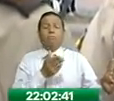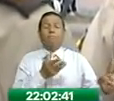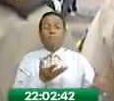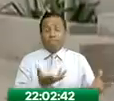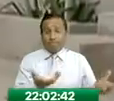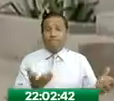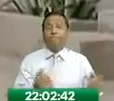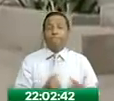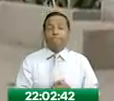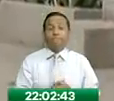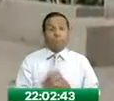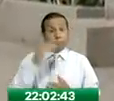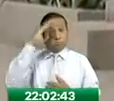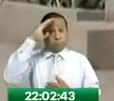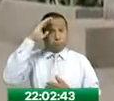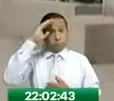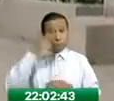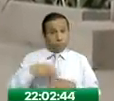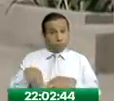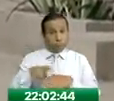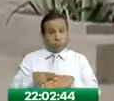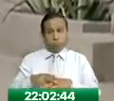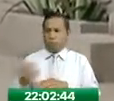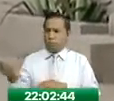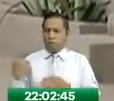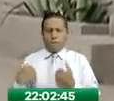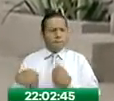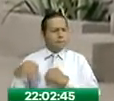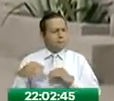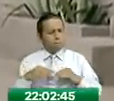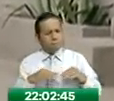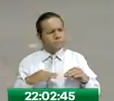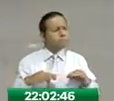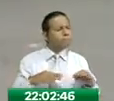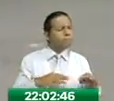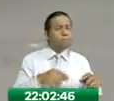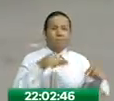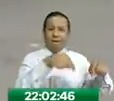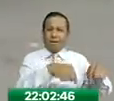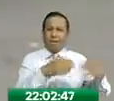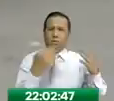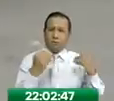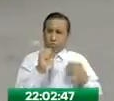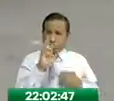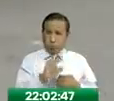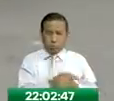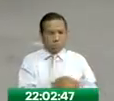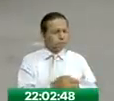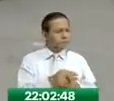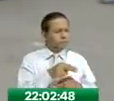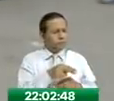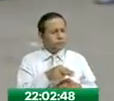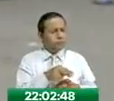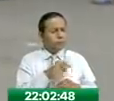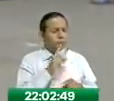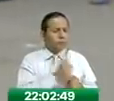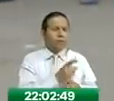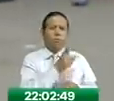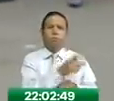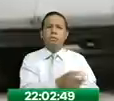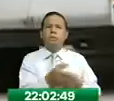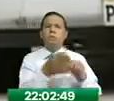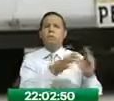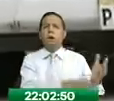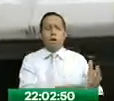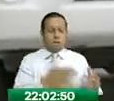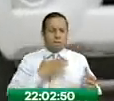caso. La Policía Nacional con sus unidades investigativas llegaron a ese sector del sur de Guayaquil, donde verificaron el cadáver que tenía en el